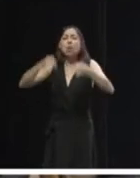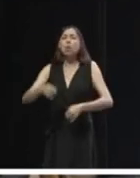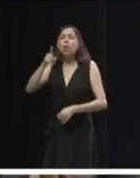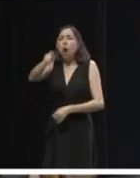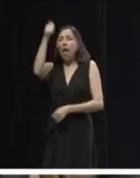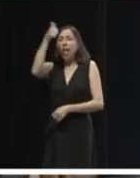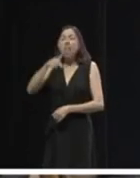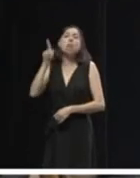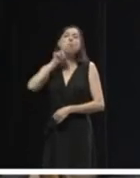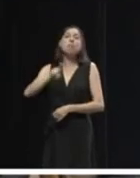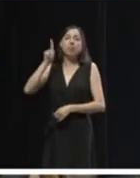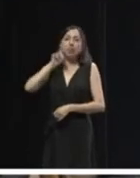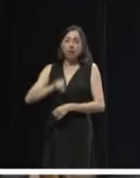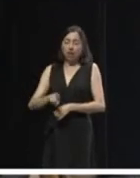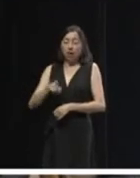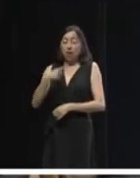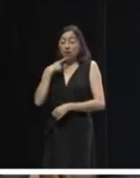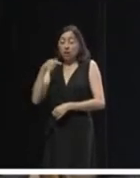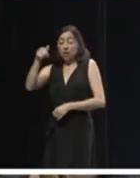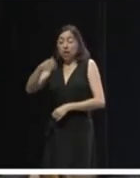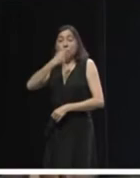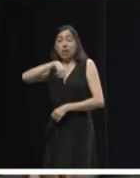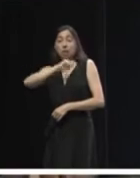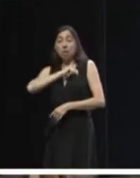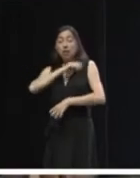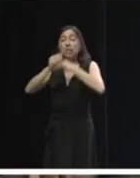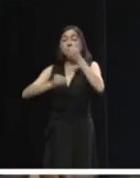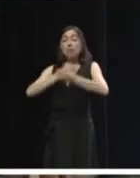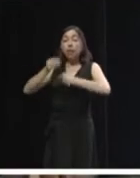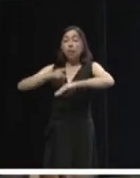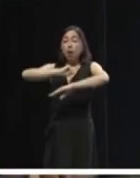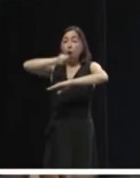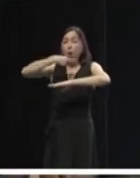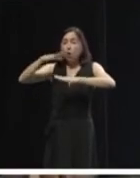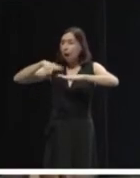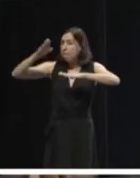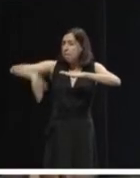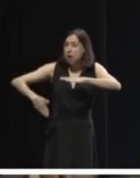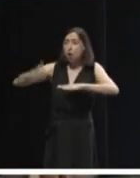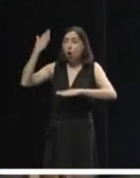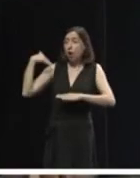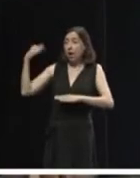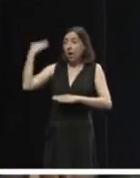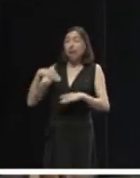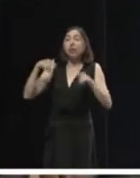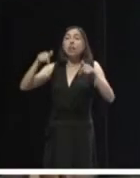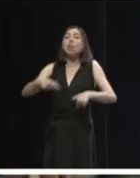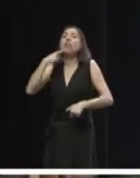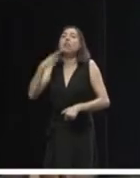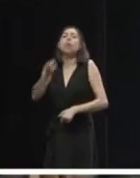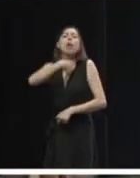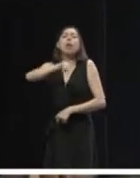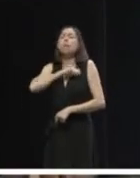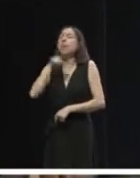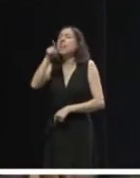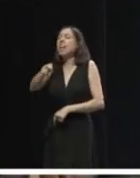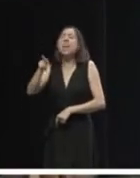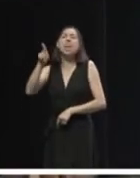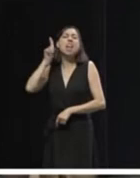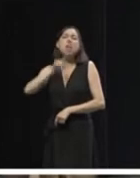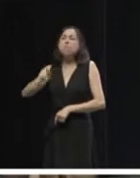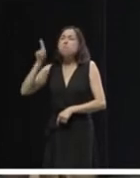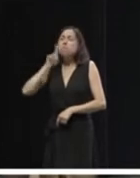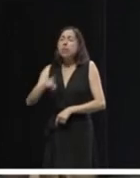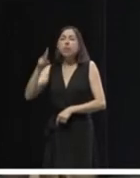señor Feijóo que en España se hacen menos horas que nunca. Y digo aquí en España que miente, que mire las encuestas,